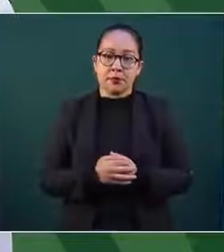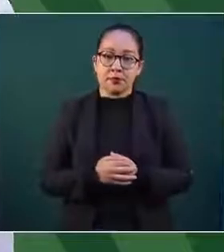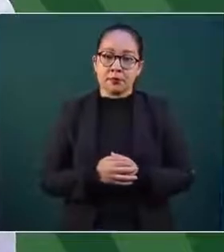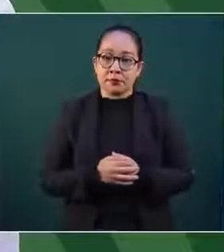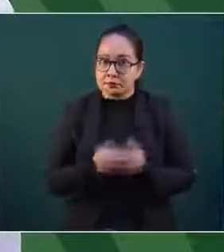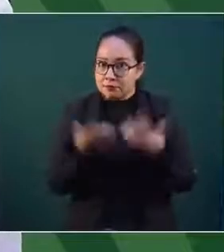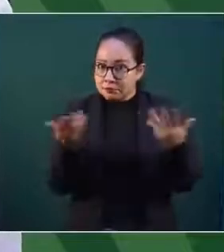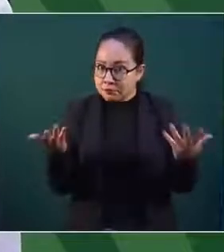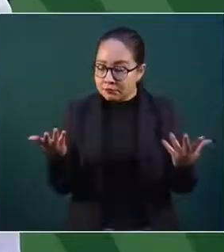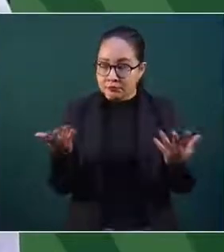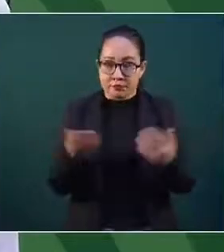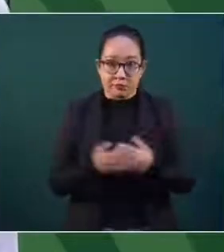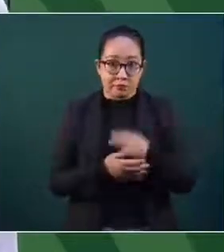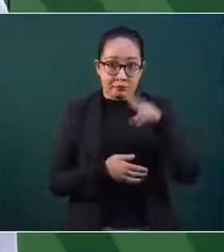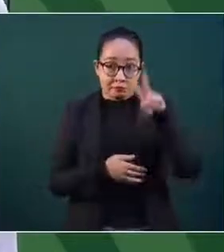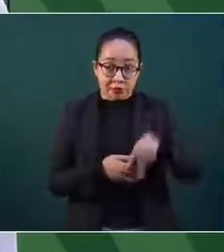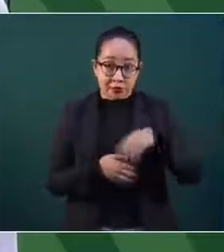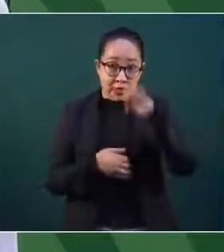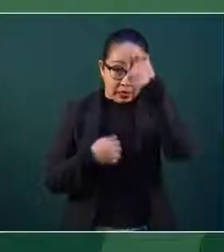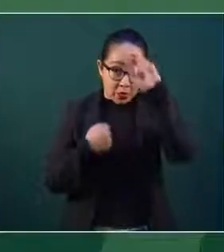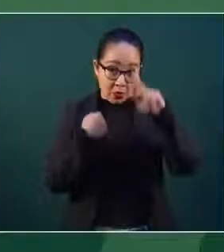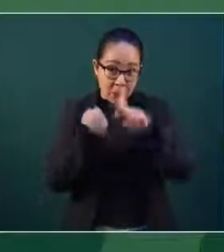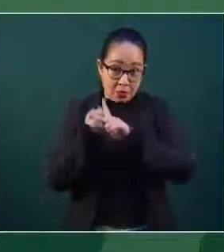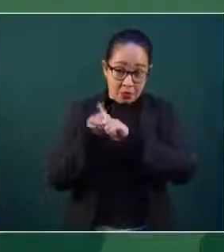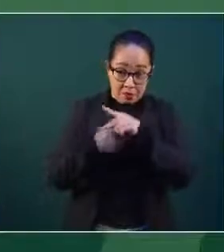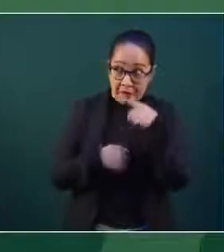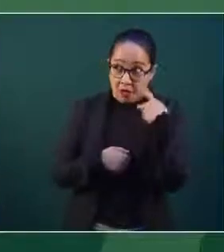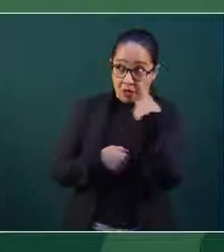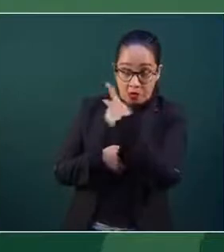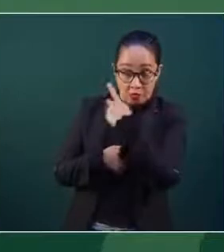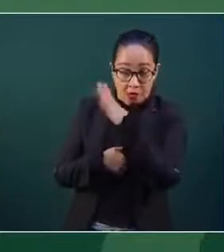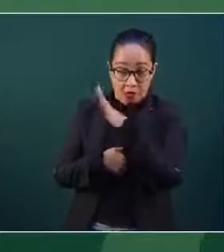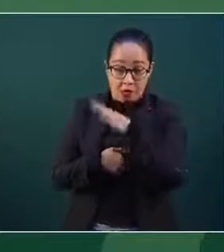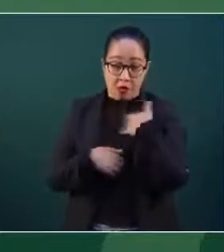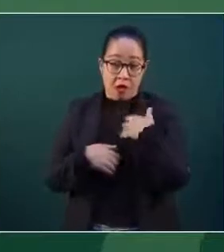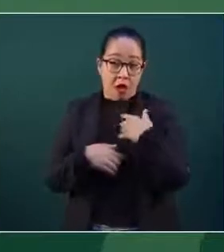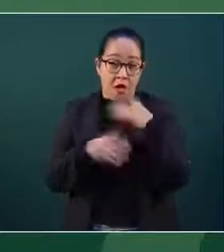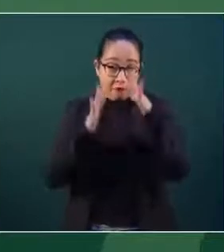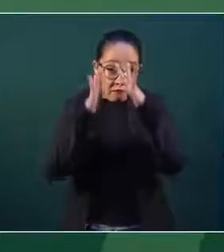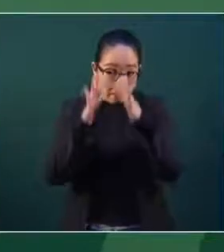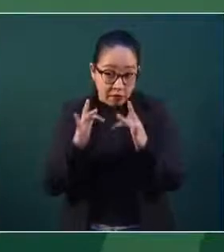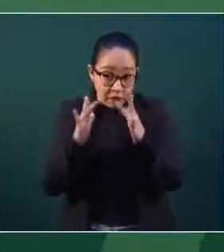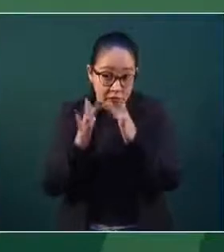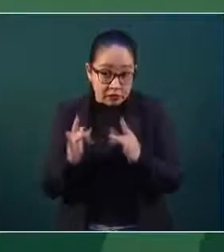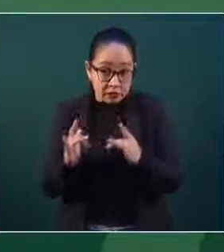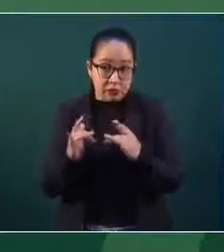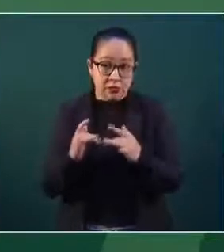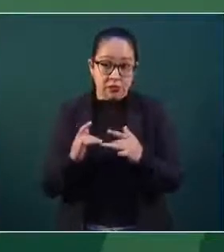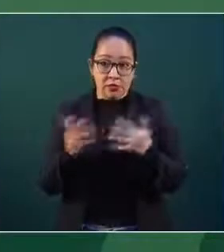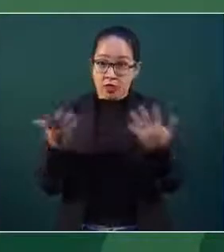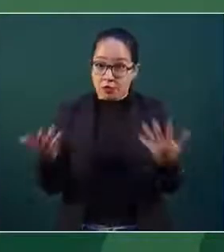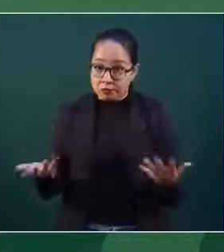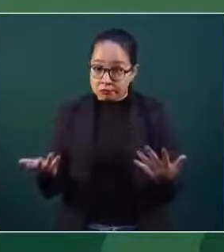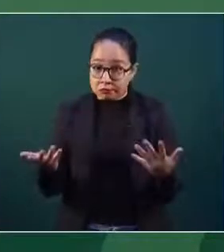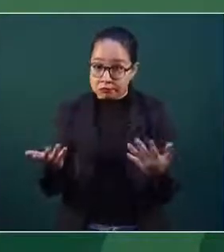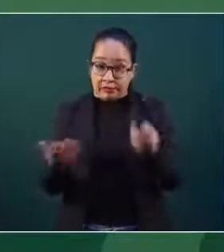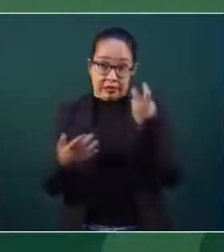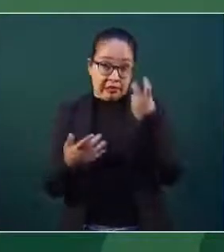Hay grandes manifestaciones en Europa, en Francia, por esas medidas